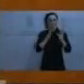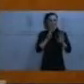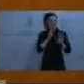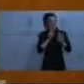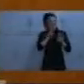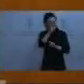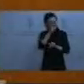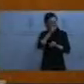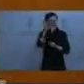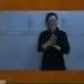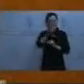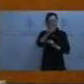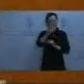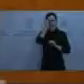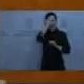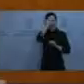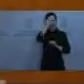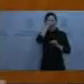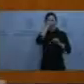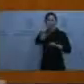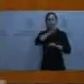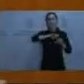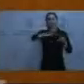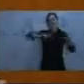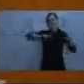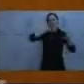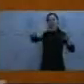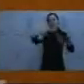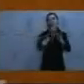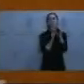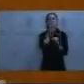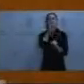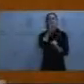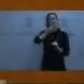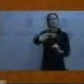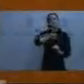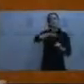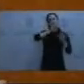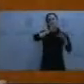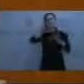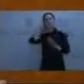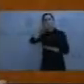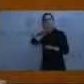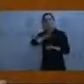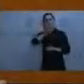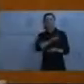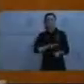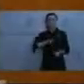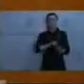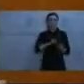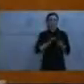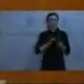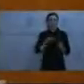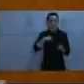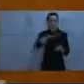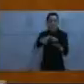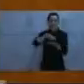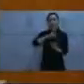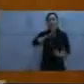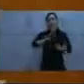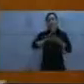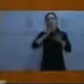las tasas de enfermedad en las estadísticas y estamos superando ya el 1,65% en explotaciones. Por 8 en 4